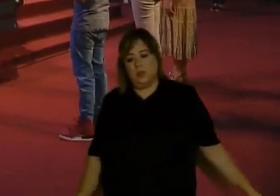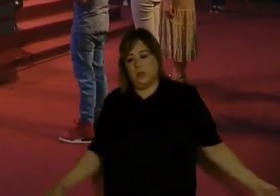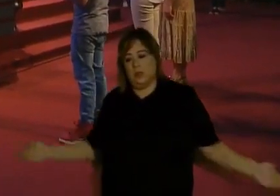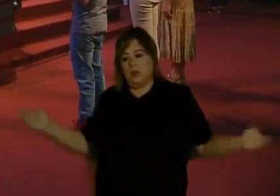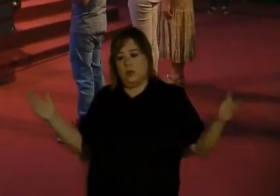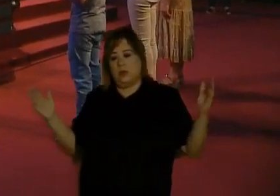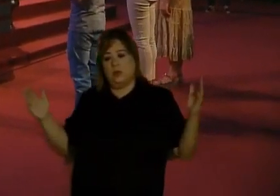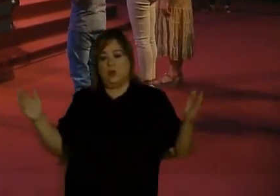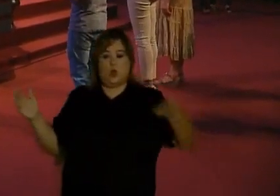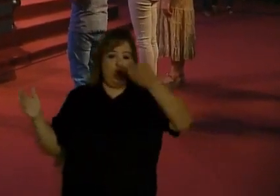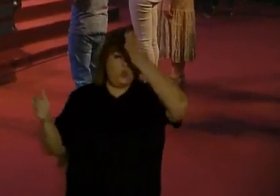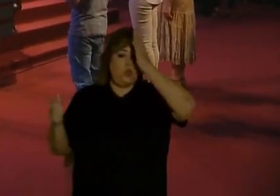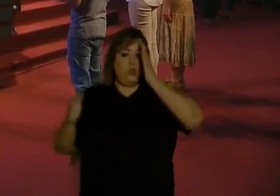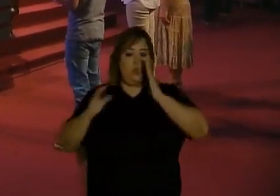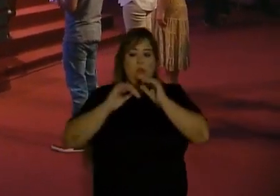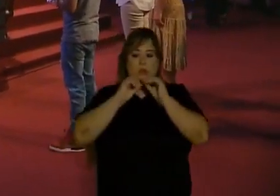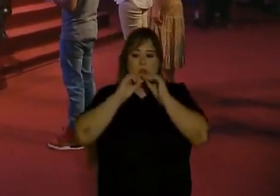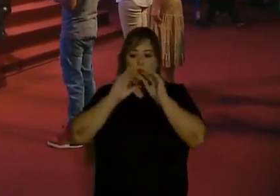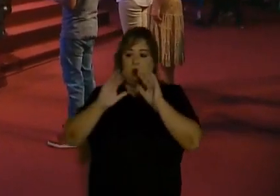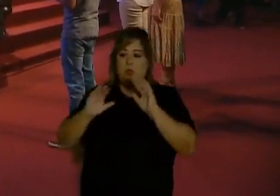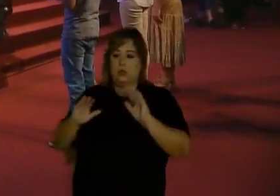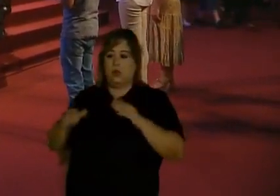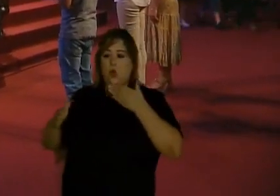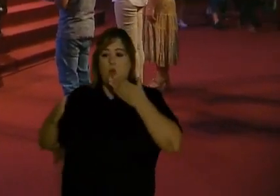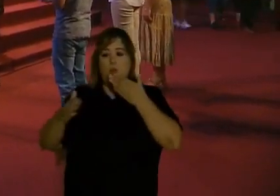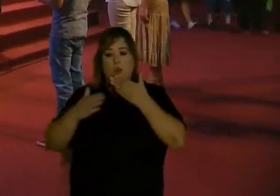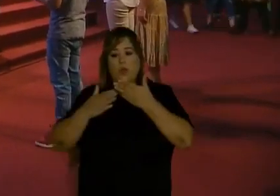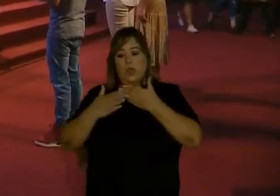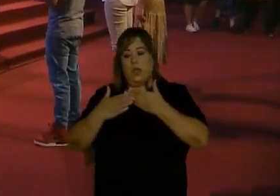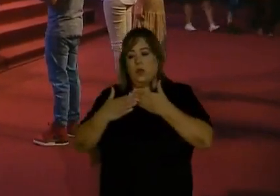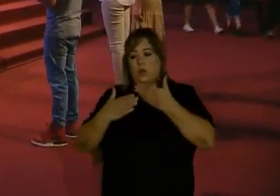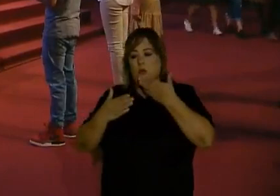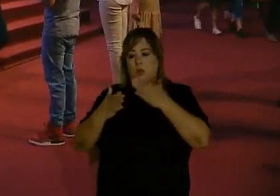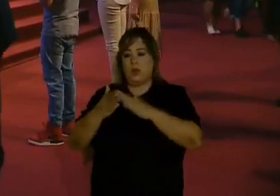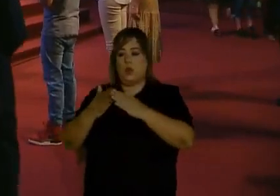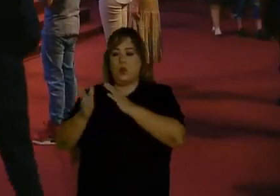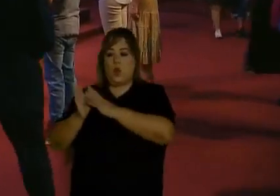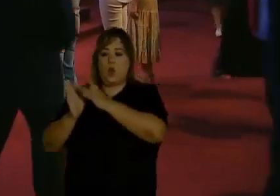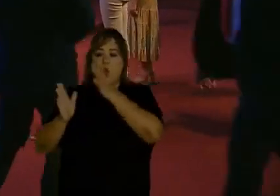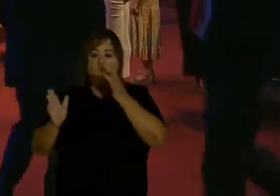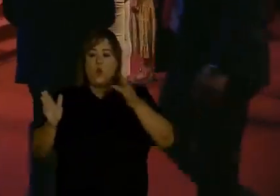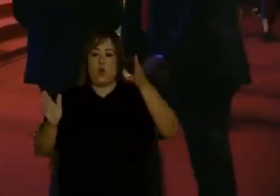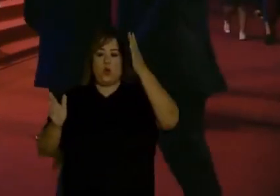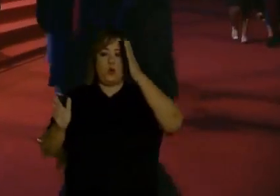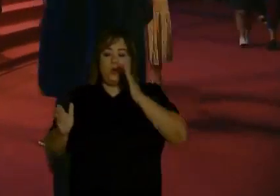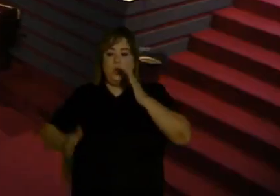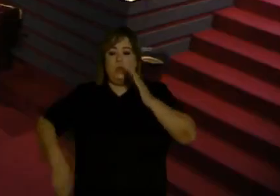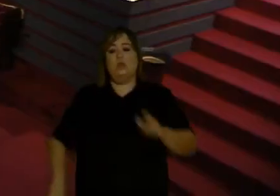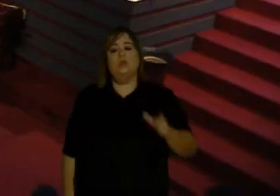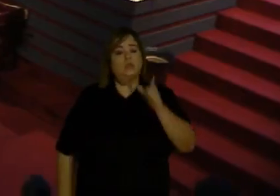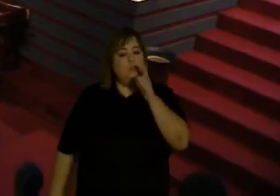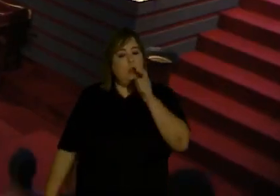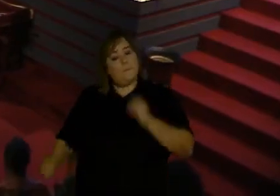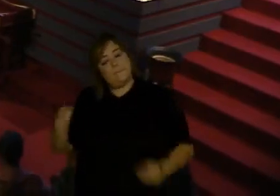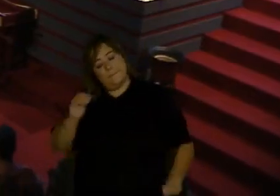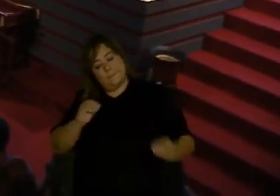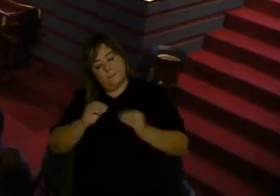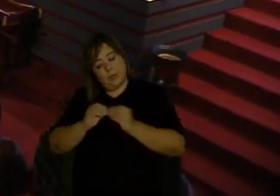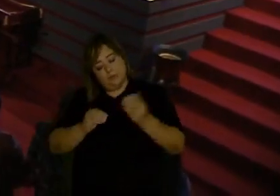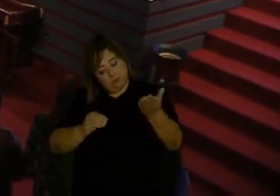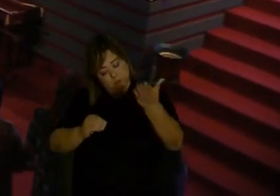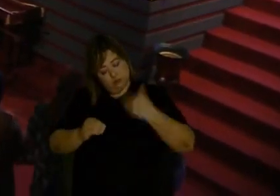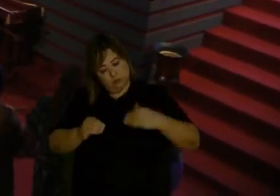Dios te bendiga, mi amor. Dios te bendiga. Qué bueno. Qué bueno. Gloria a Dios. ¿Alguien más?